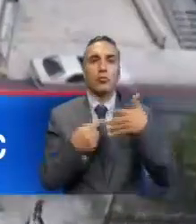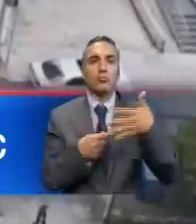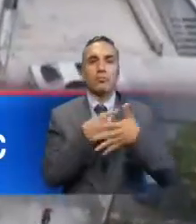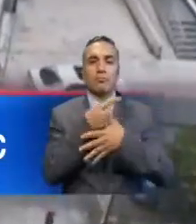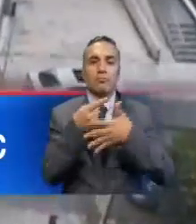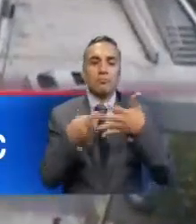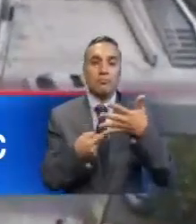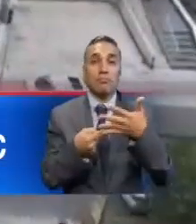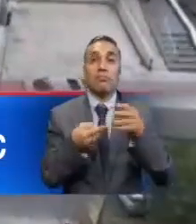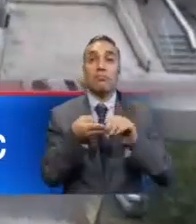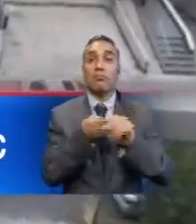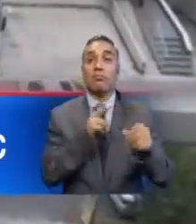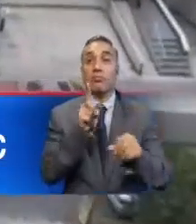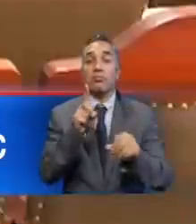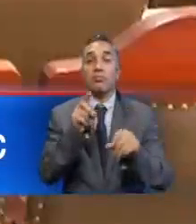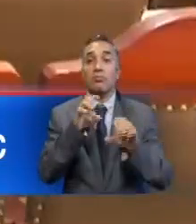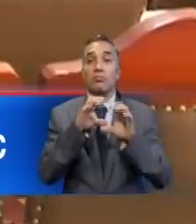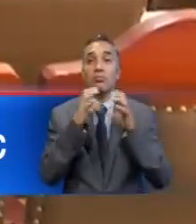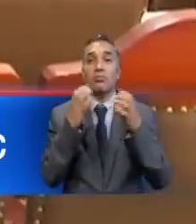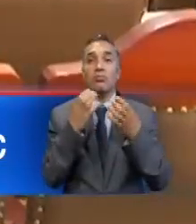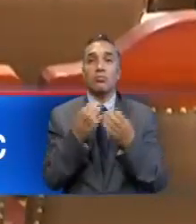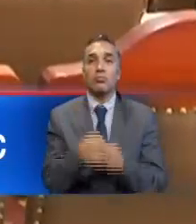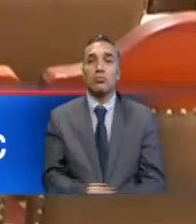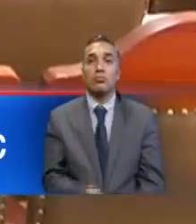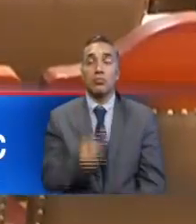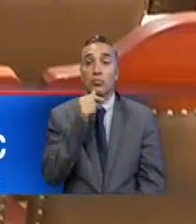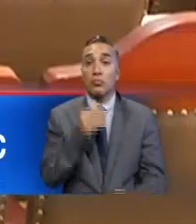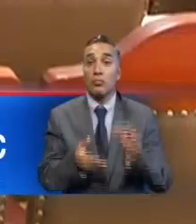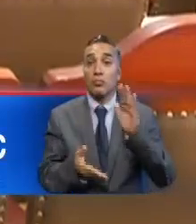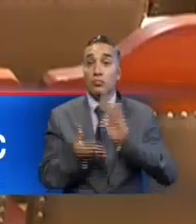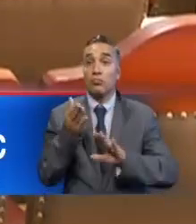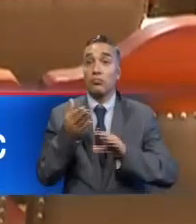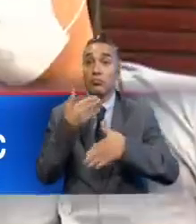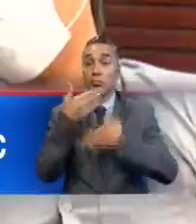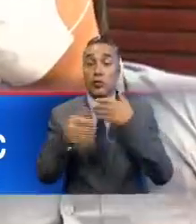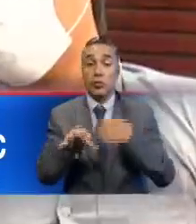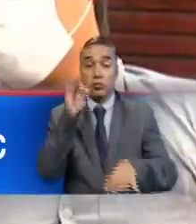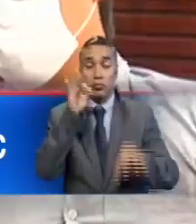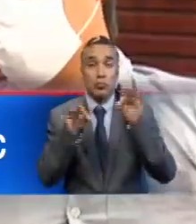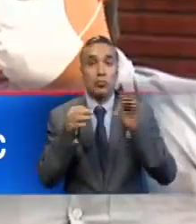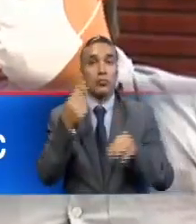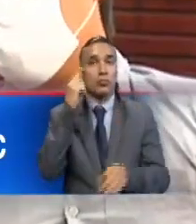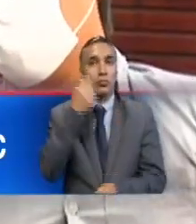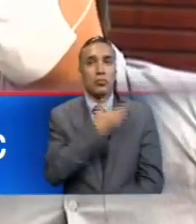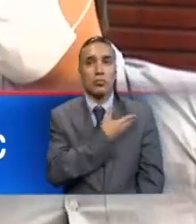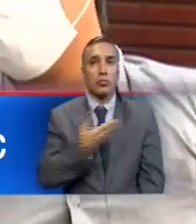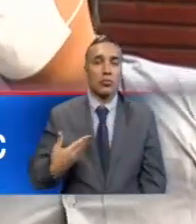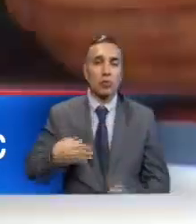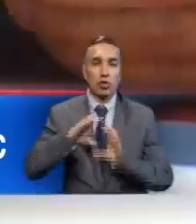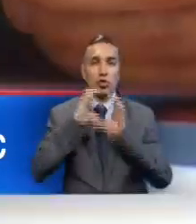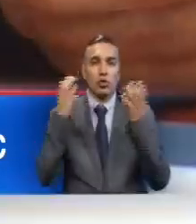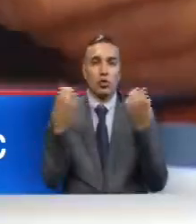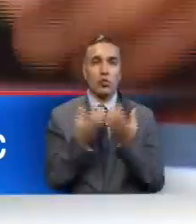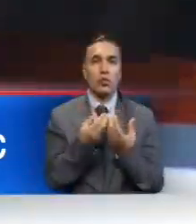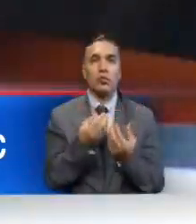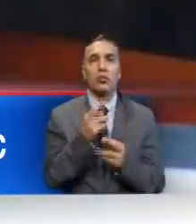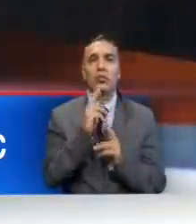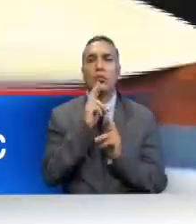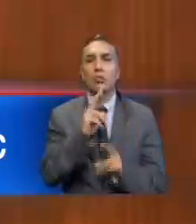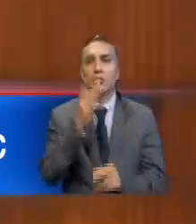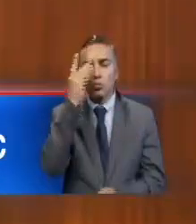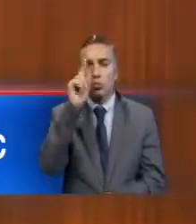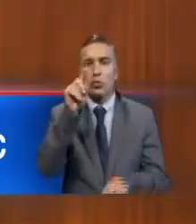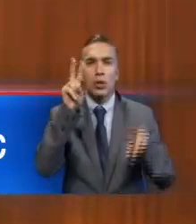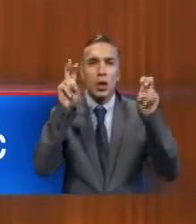además de la renuncia de un comisionado. Pero quienes abandonaron el proceso de selección, para la presidenta de la comisión, responderían a una